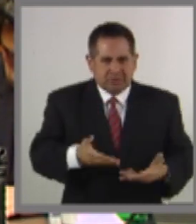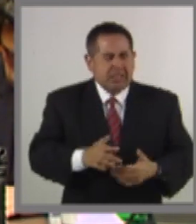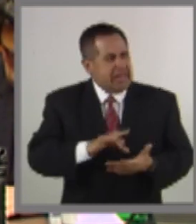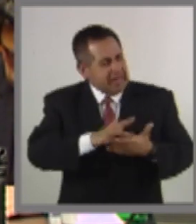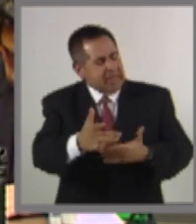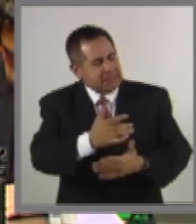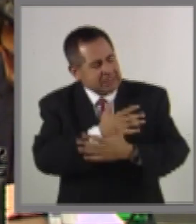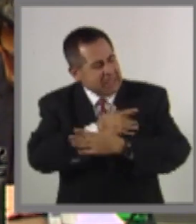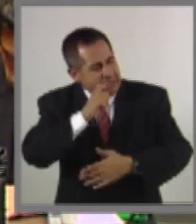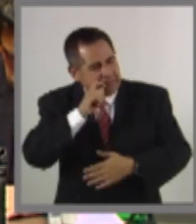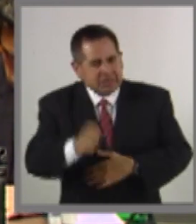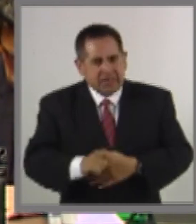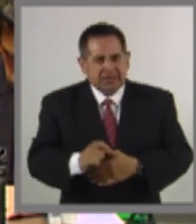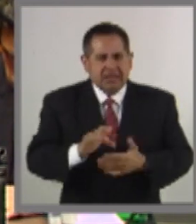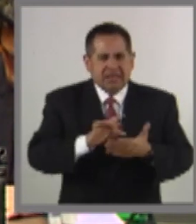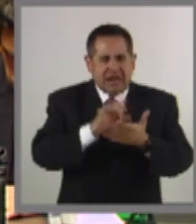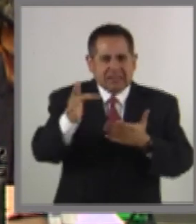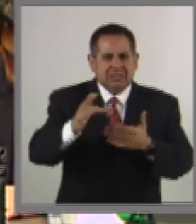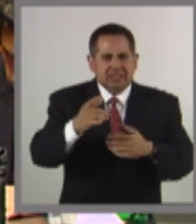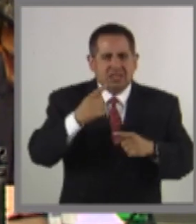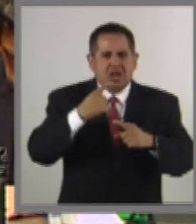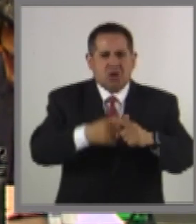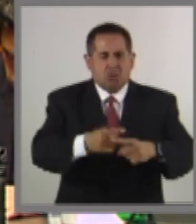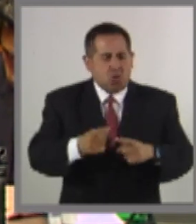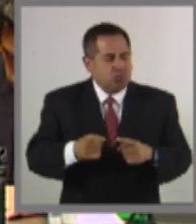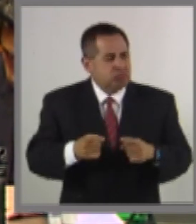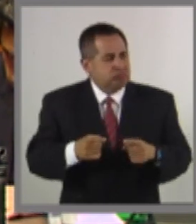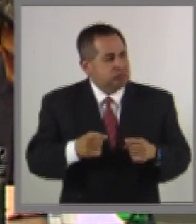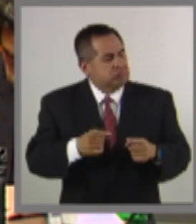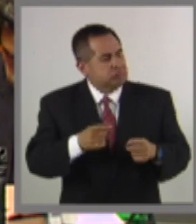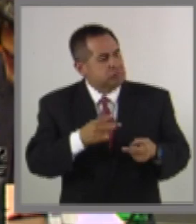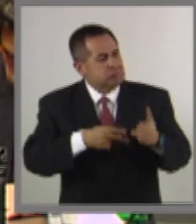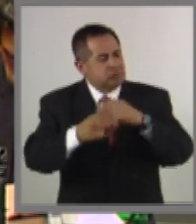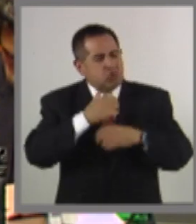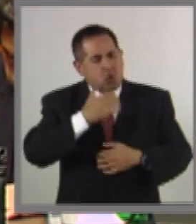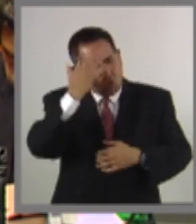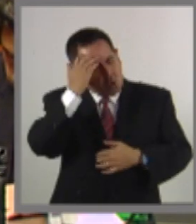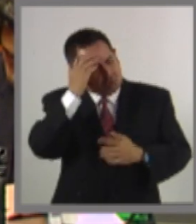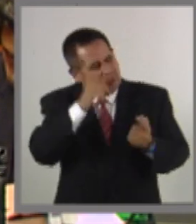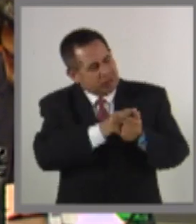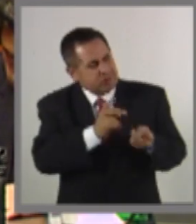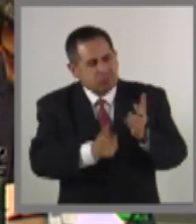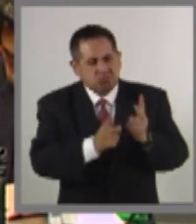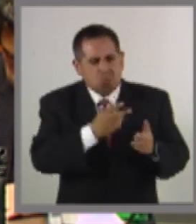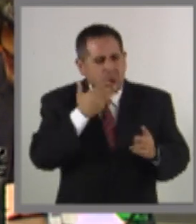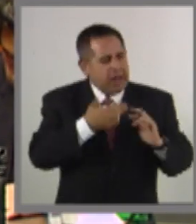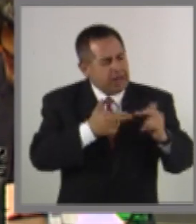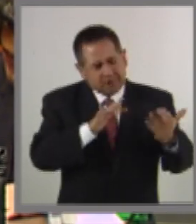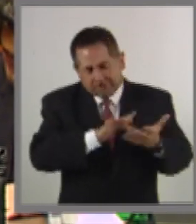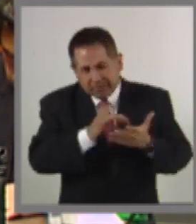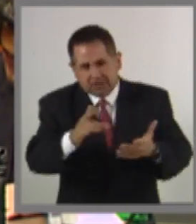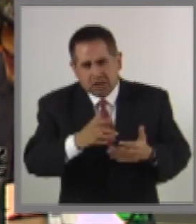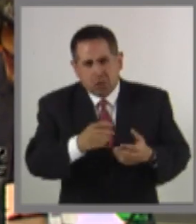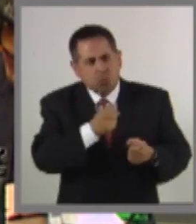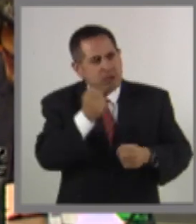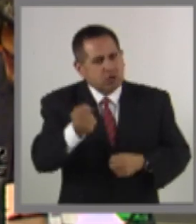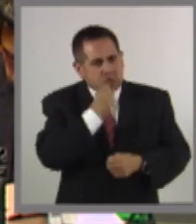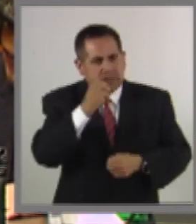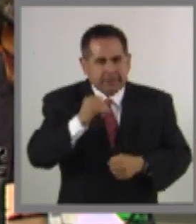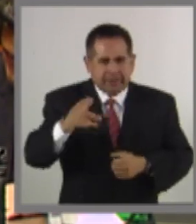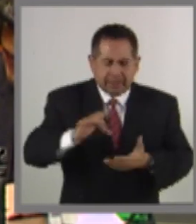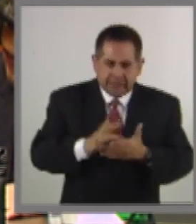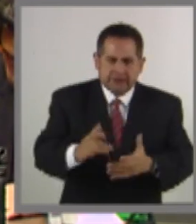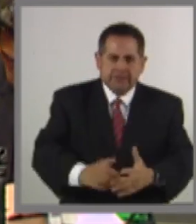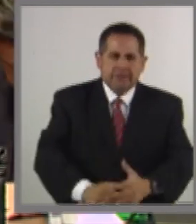tu amistad y gracias por haber tenido la posibilidad de conocerte y la relación que hemos establecido. Mucha suerte, Miguel.